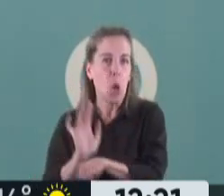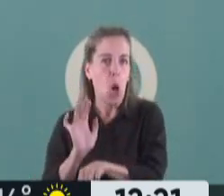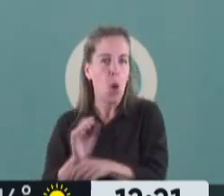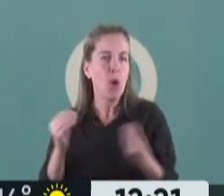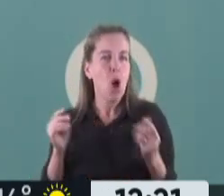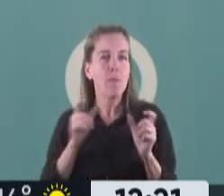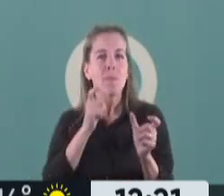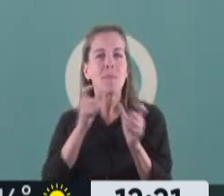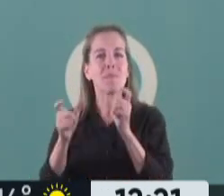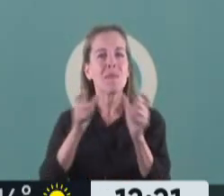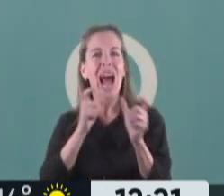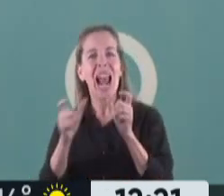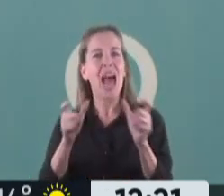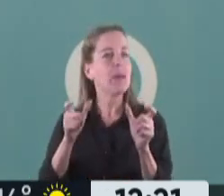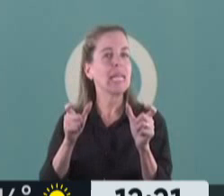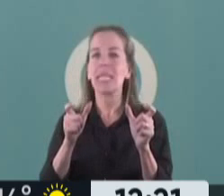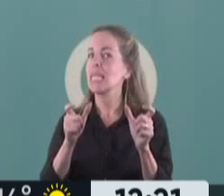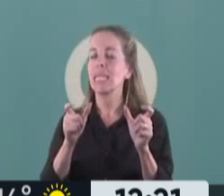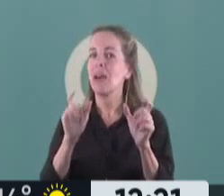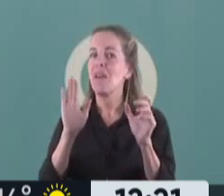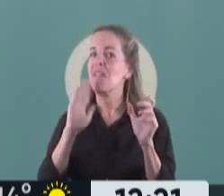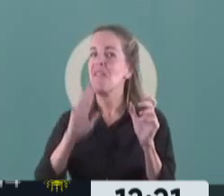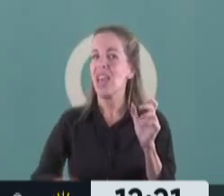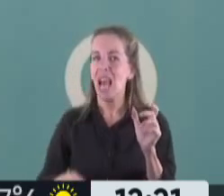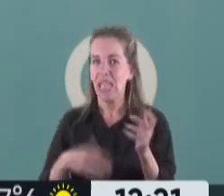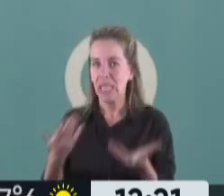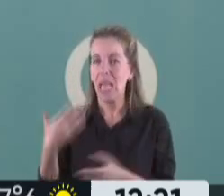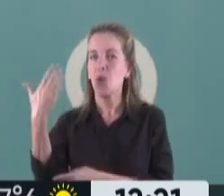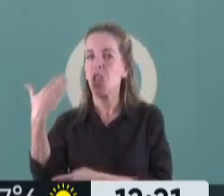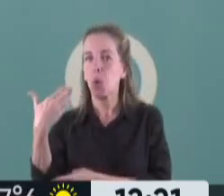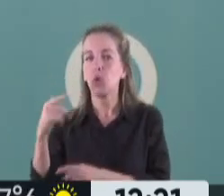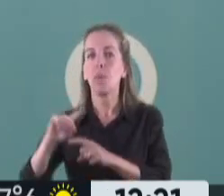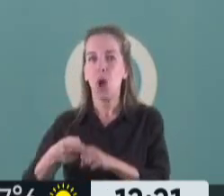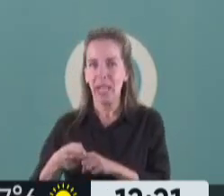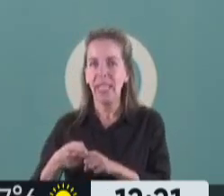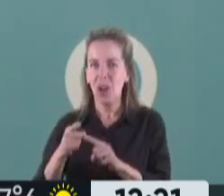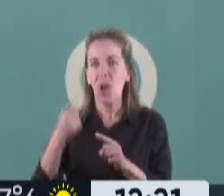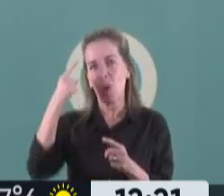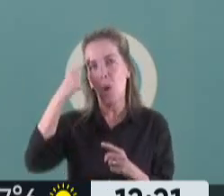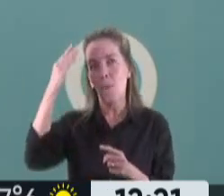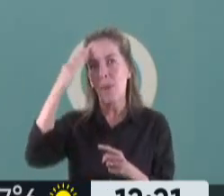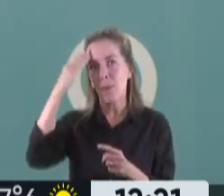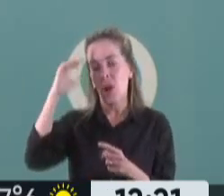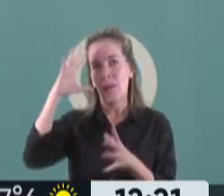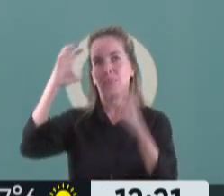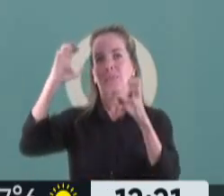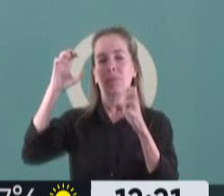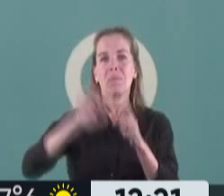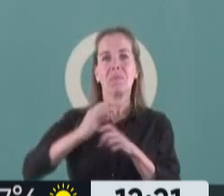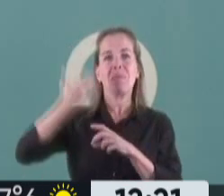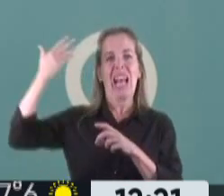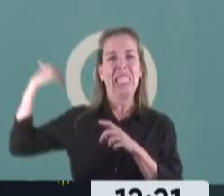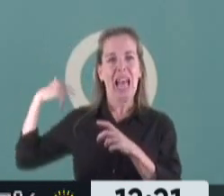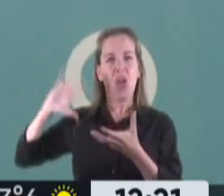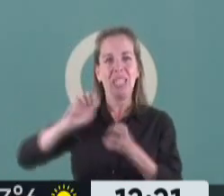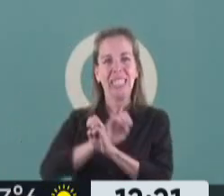no utilizar términos que lamentablemente nos llevan a un pasado que fue terrible para el conjunto de los argentinos,